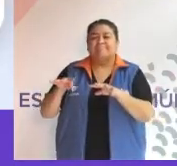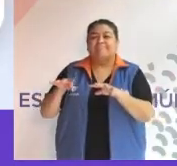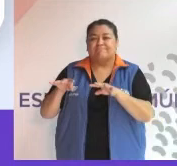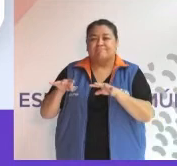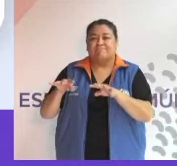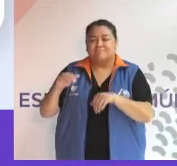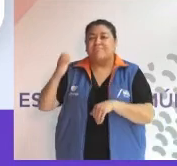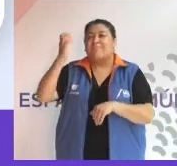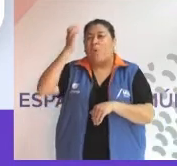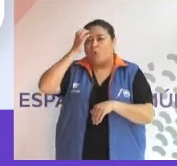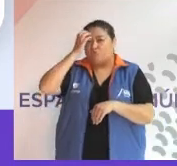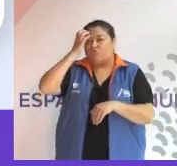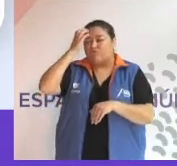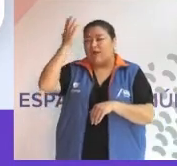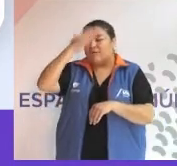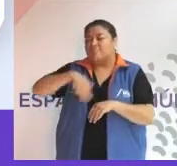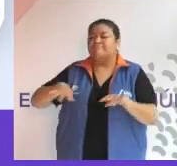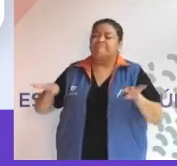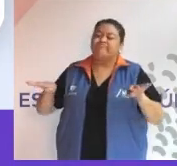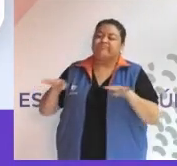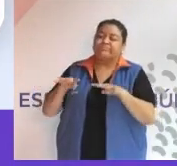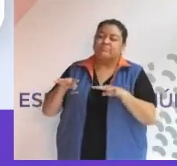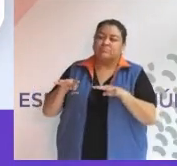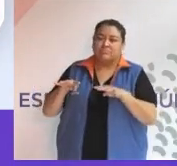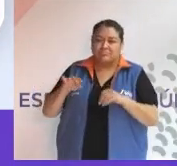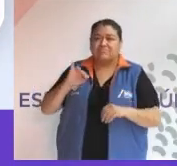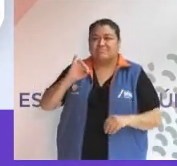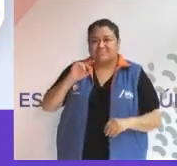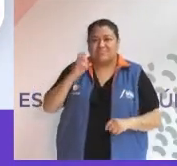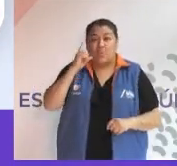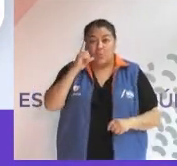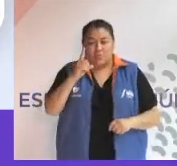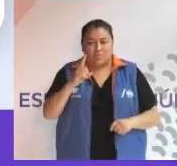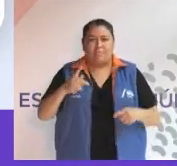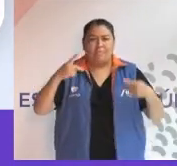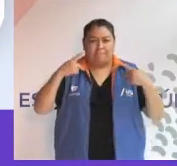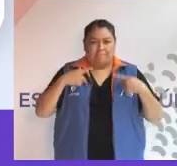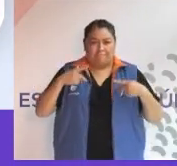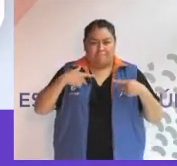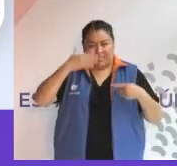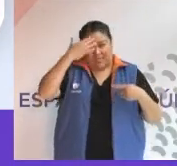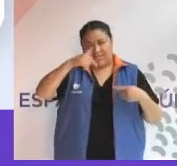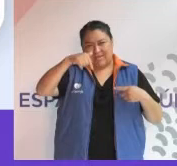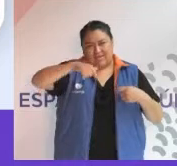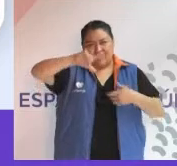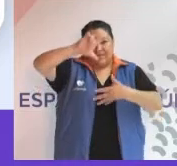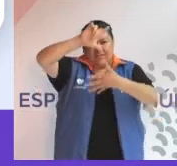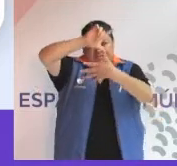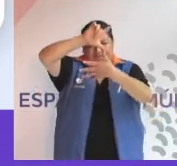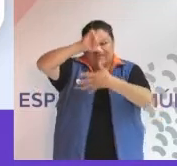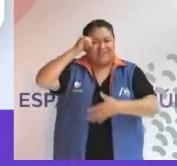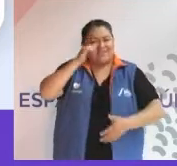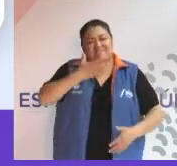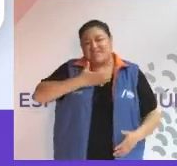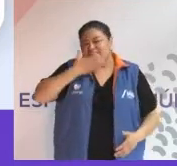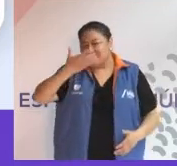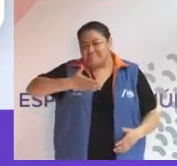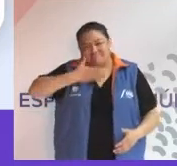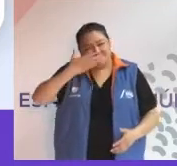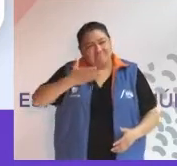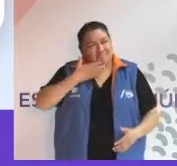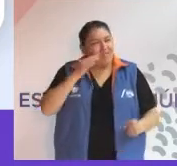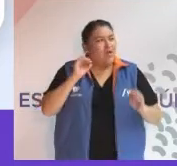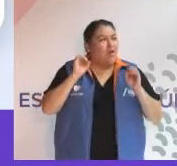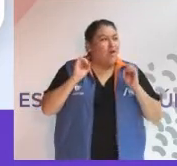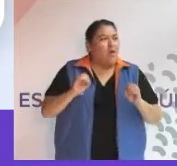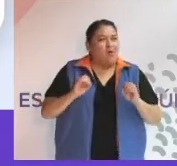Jackie, y creo que tenemos un defecto en la cultura latina, o por lo menos, como